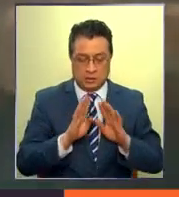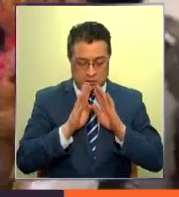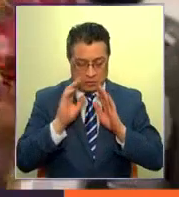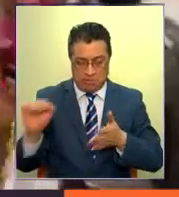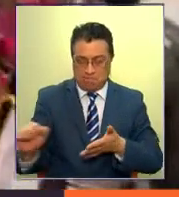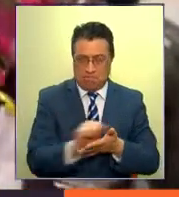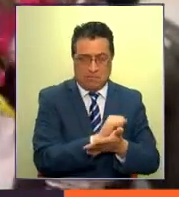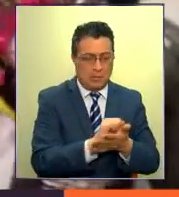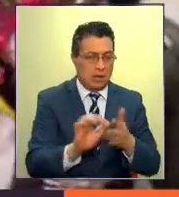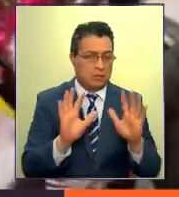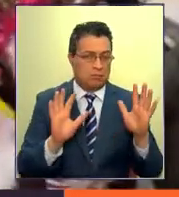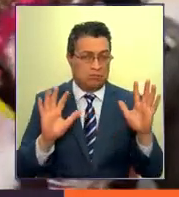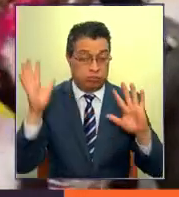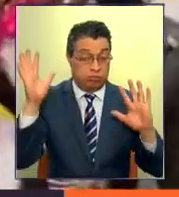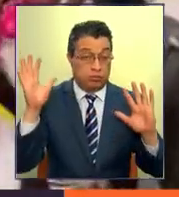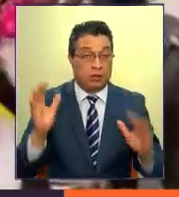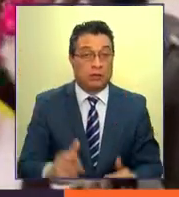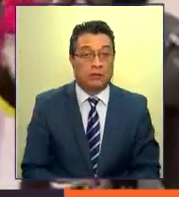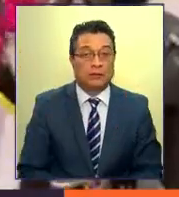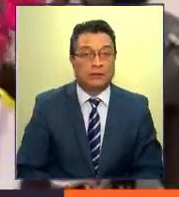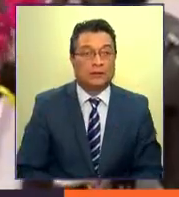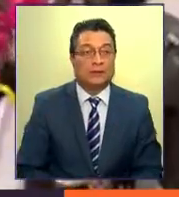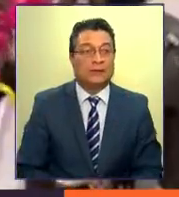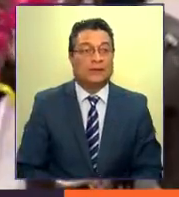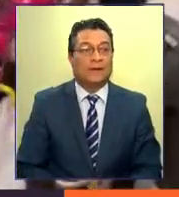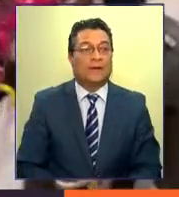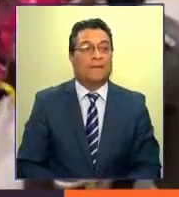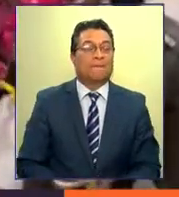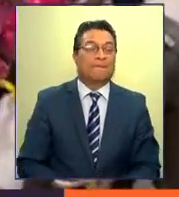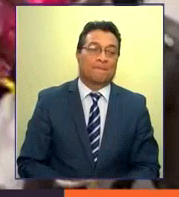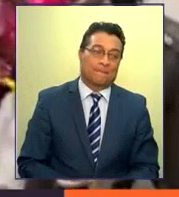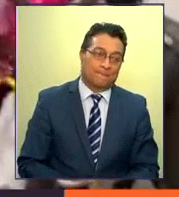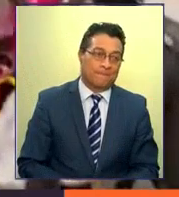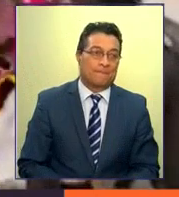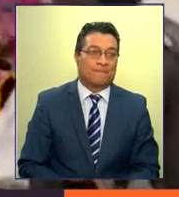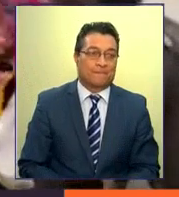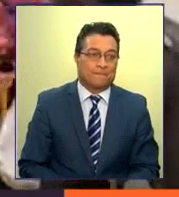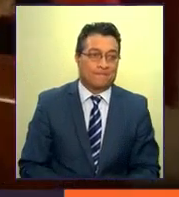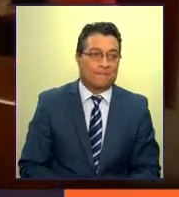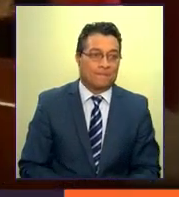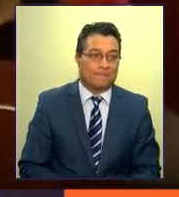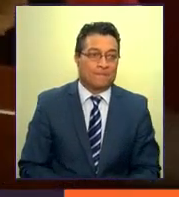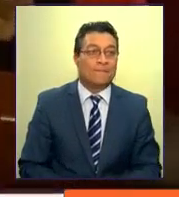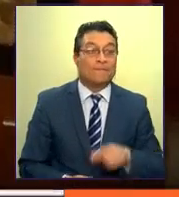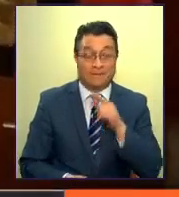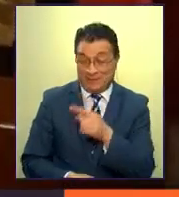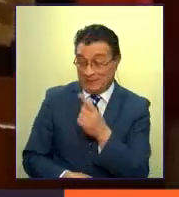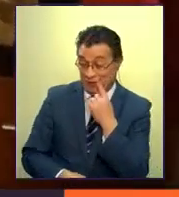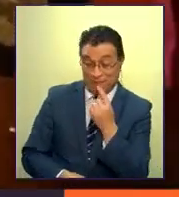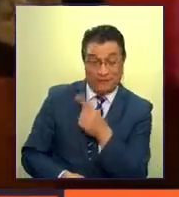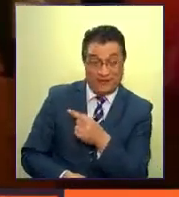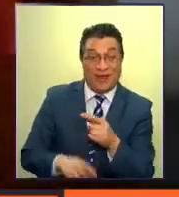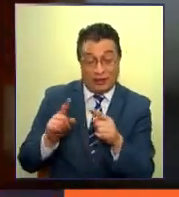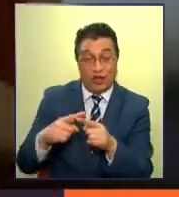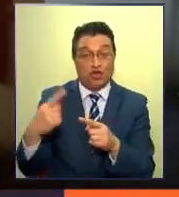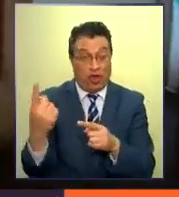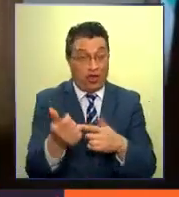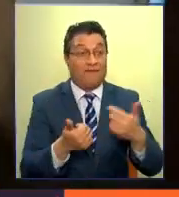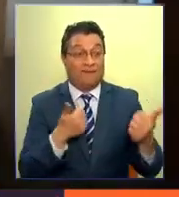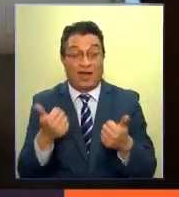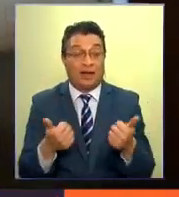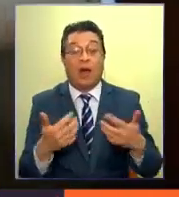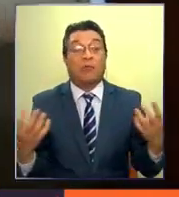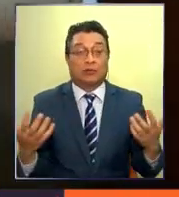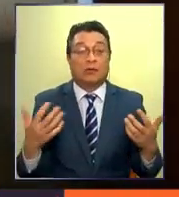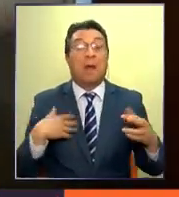planchado y todo. Joan, como casi todos los que bailan, lo hace porque lo hicieron